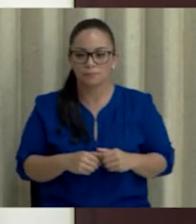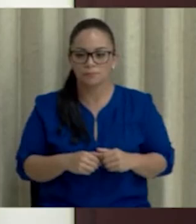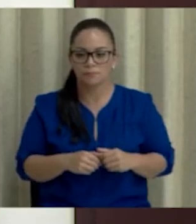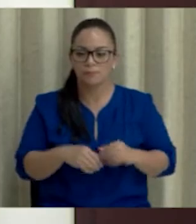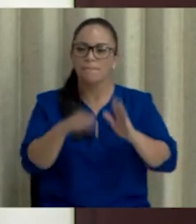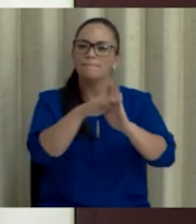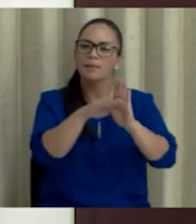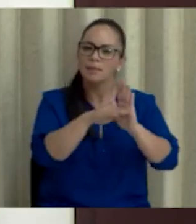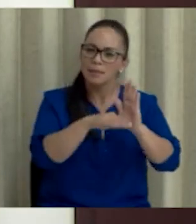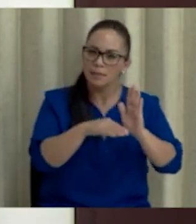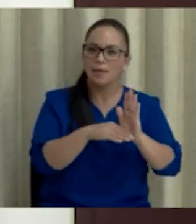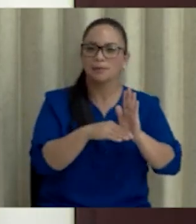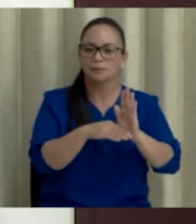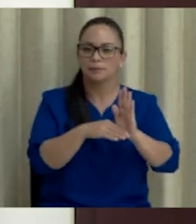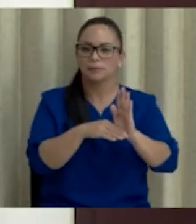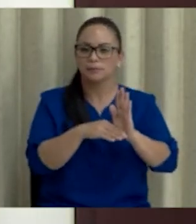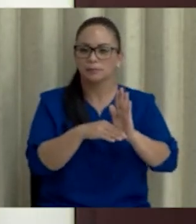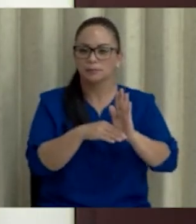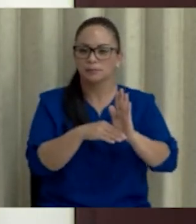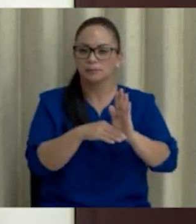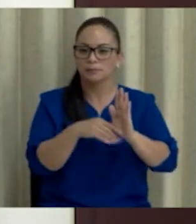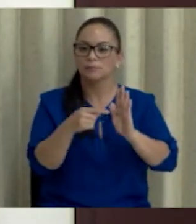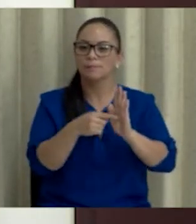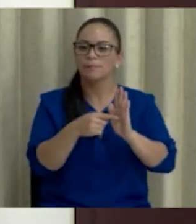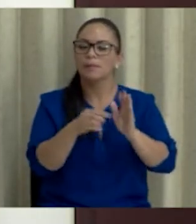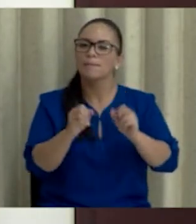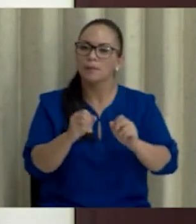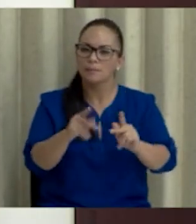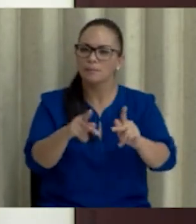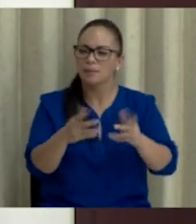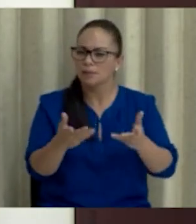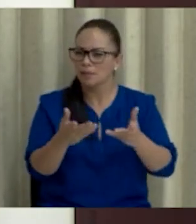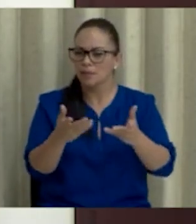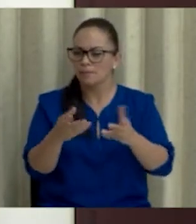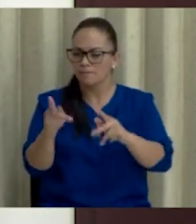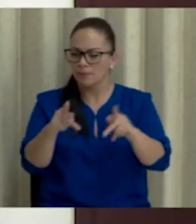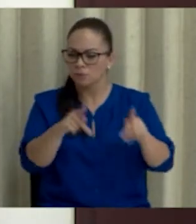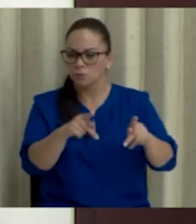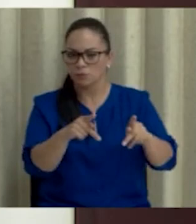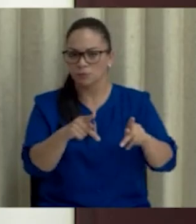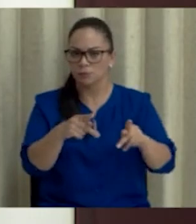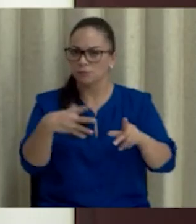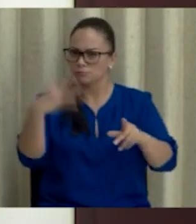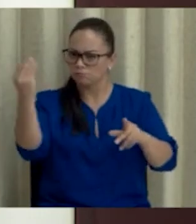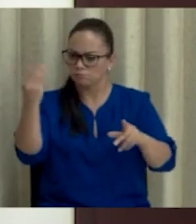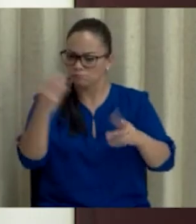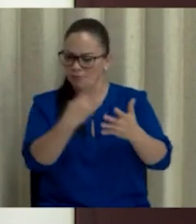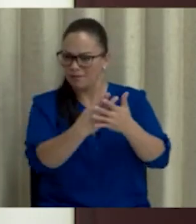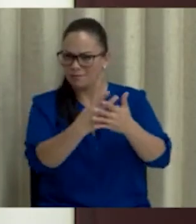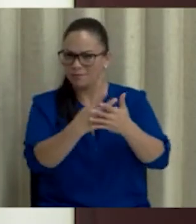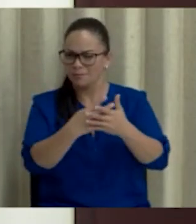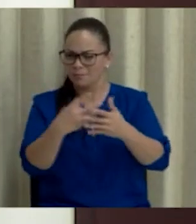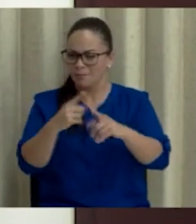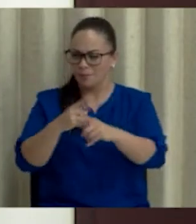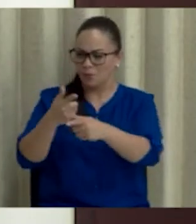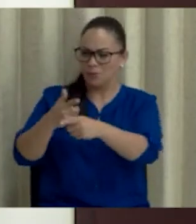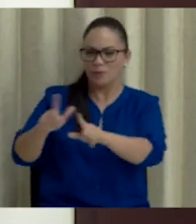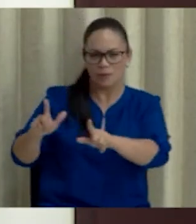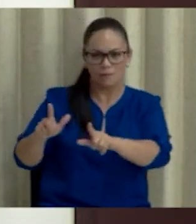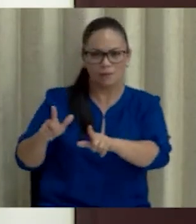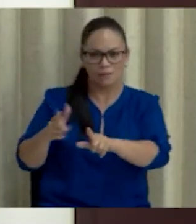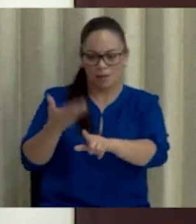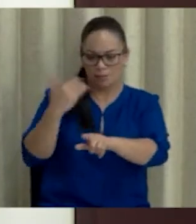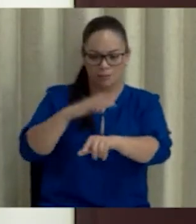medidas que permiten la salida en libertad de personas que han sido